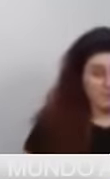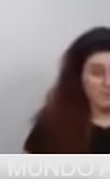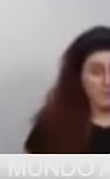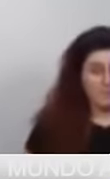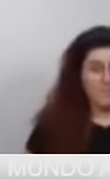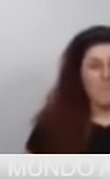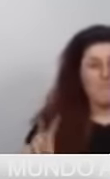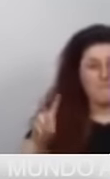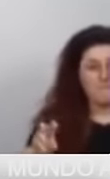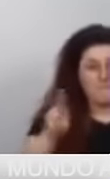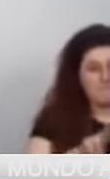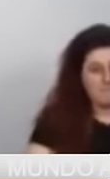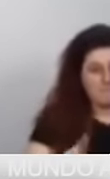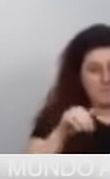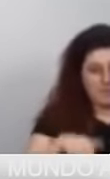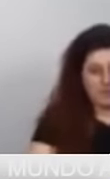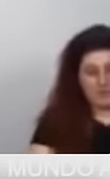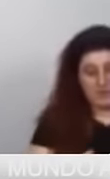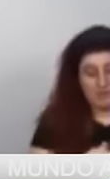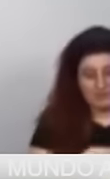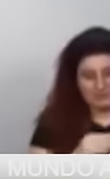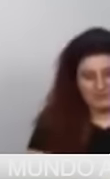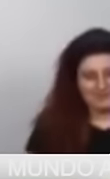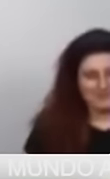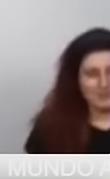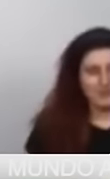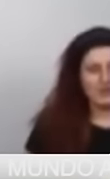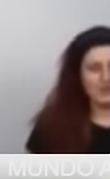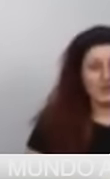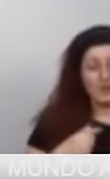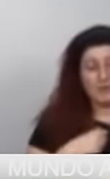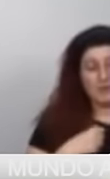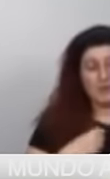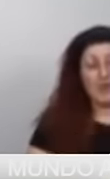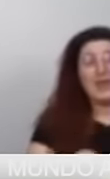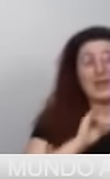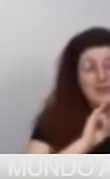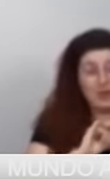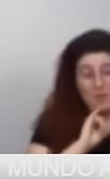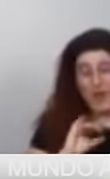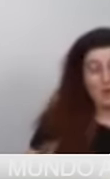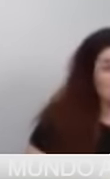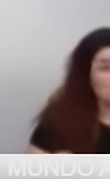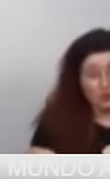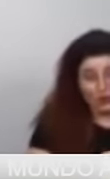Sobre la repetición electoral, casi se lo podría decir en todas las lenguas cooficiales. No,